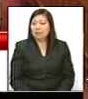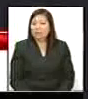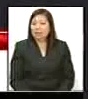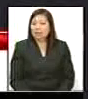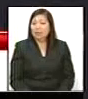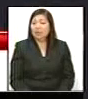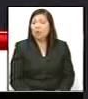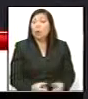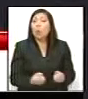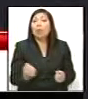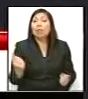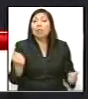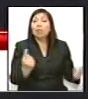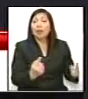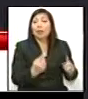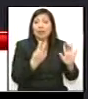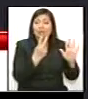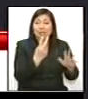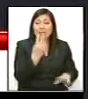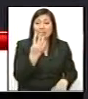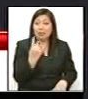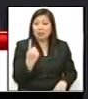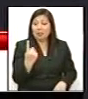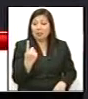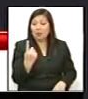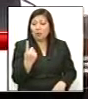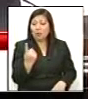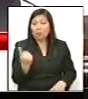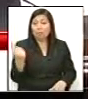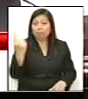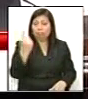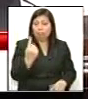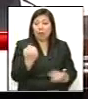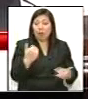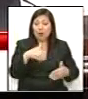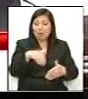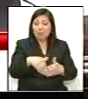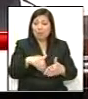Han registrado su asistencia 71 señores congresistas al voto.